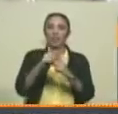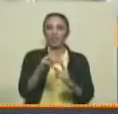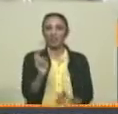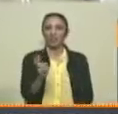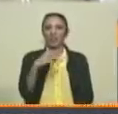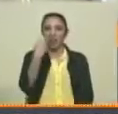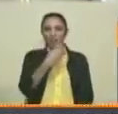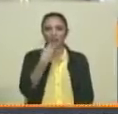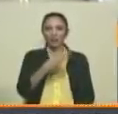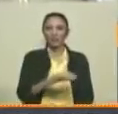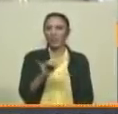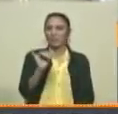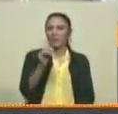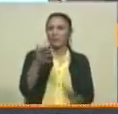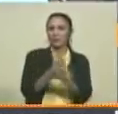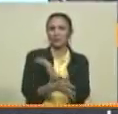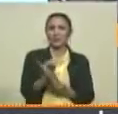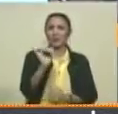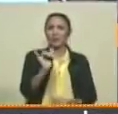Lo mismo.